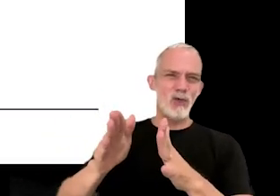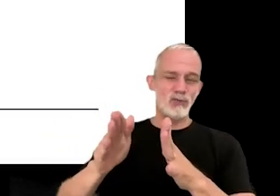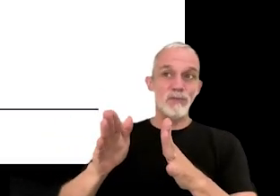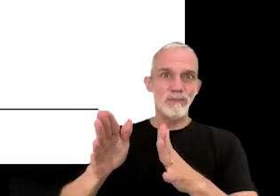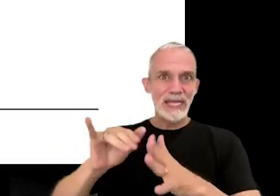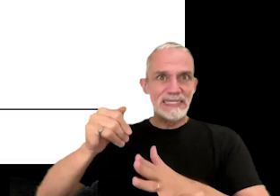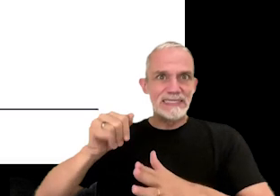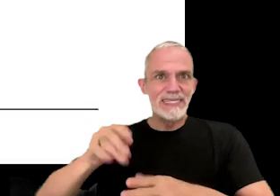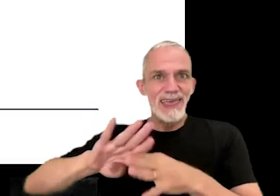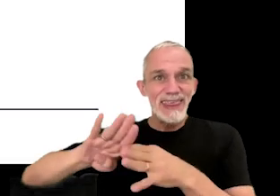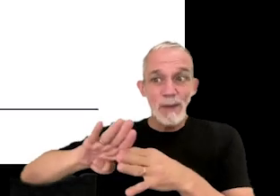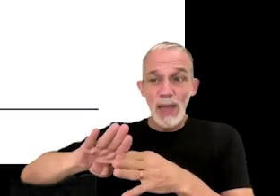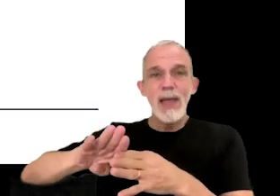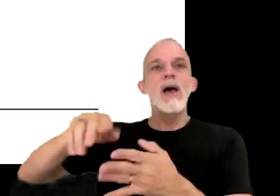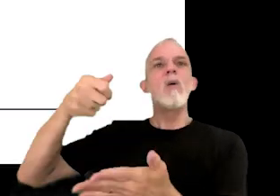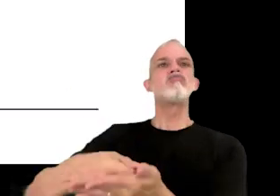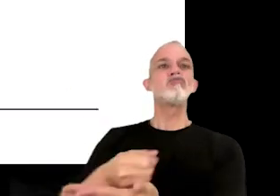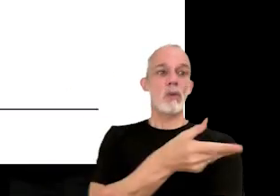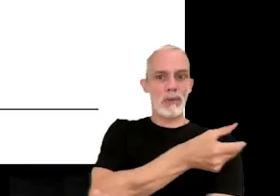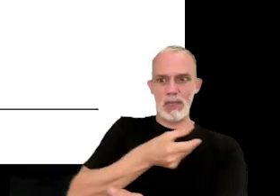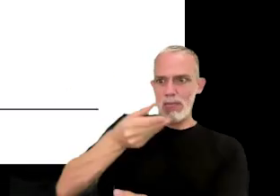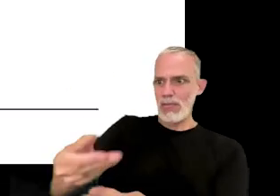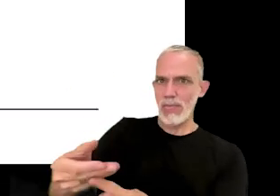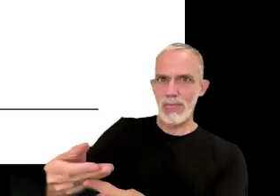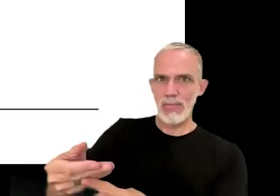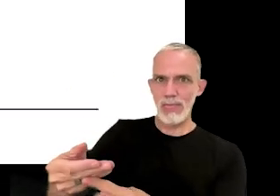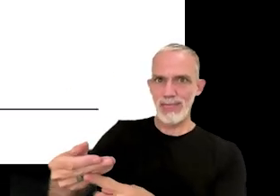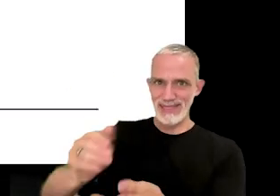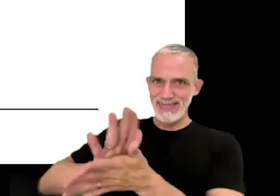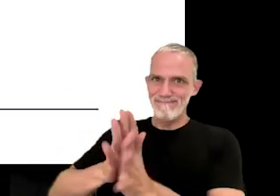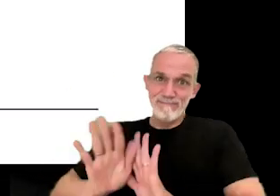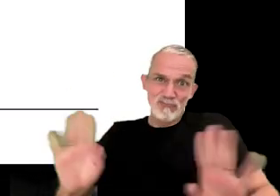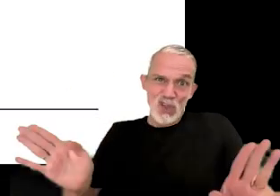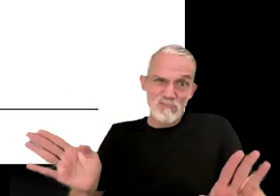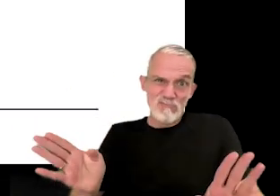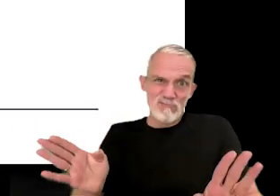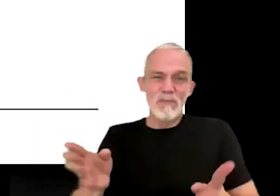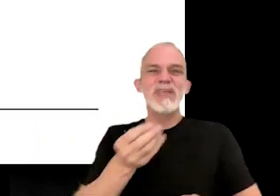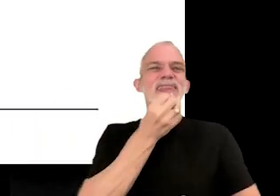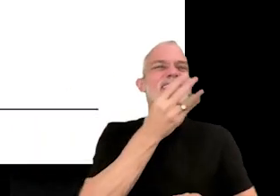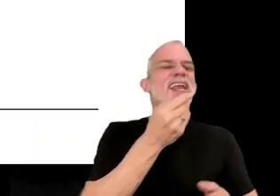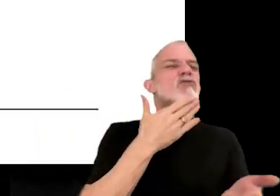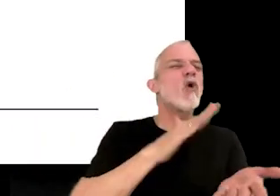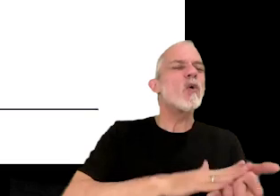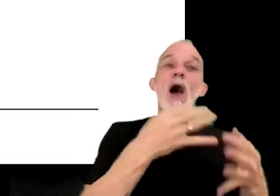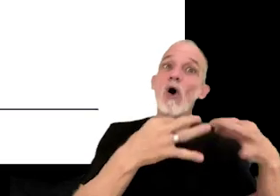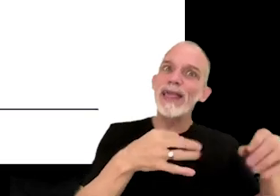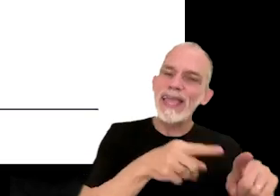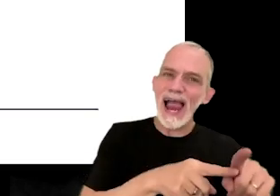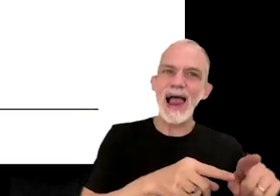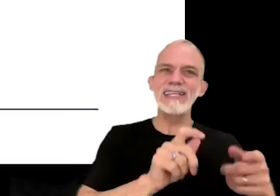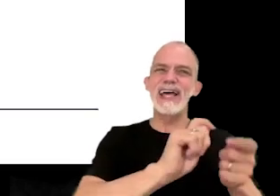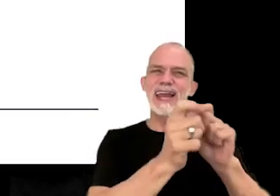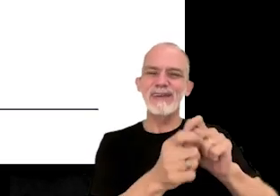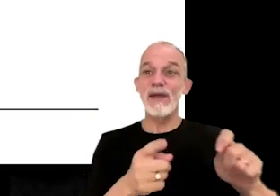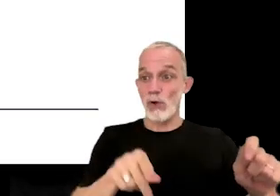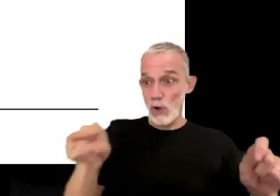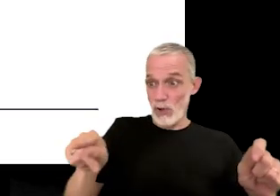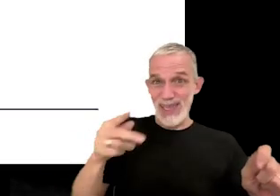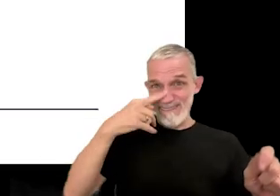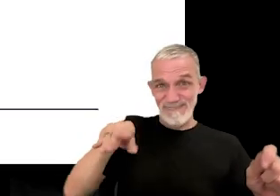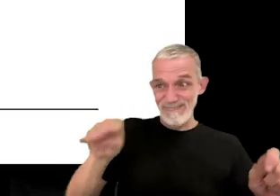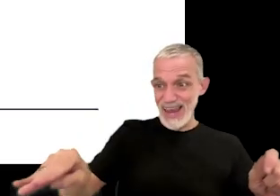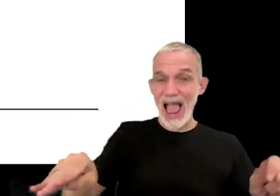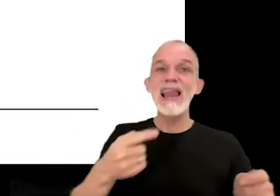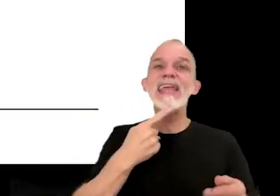se adeudan. Repito, en estos casos, tanto las declaraciones juradas originales como de destino, el